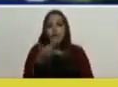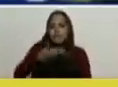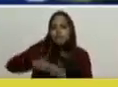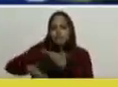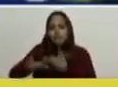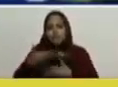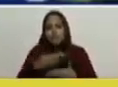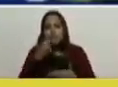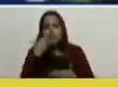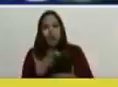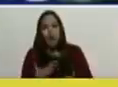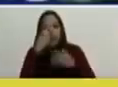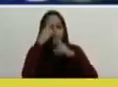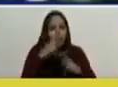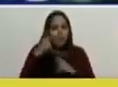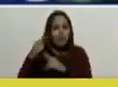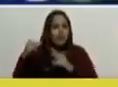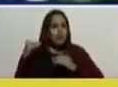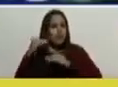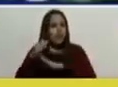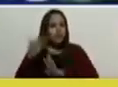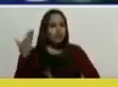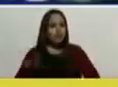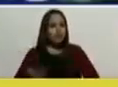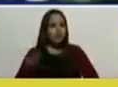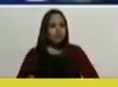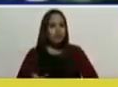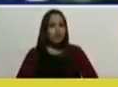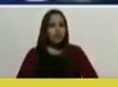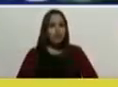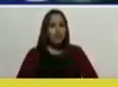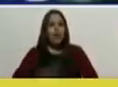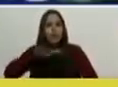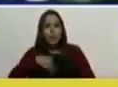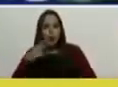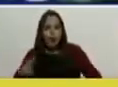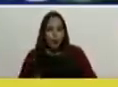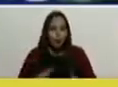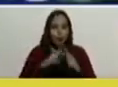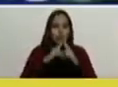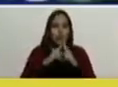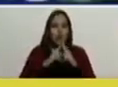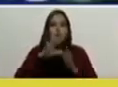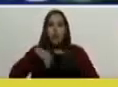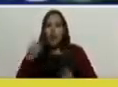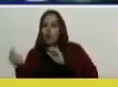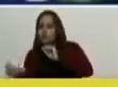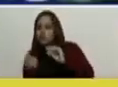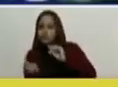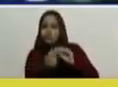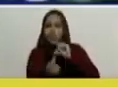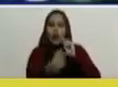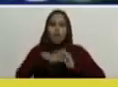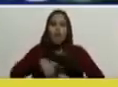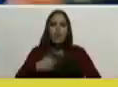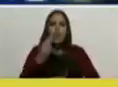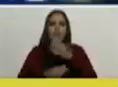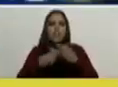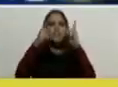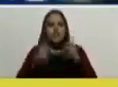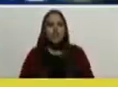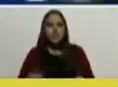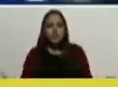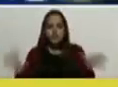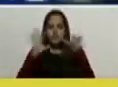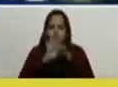diplomático, de altura, de poder encontrarnos, poder debatir y poder tomar decisiones